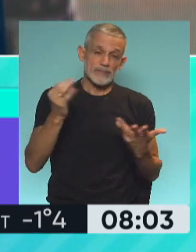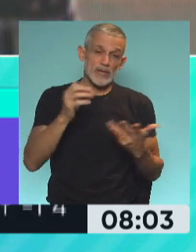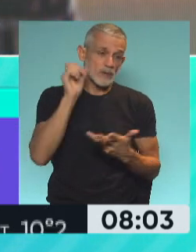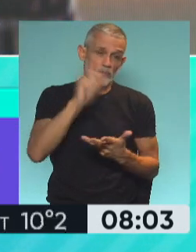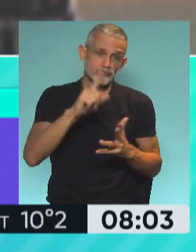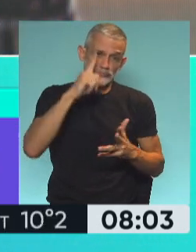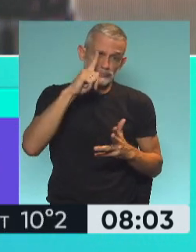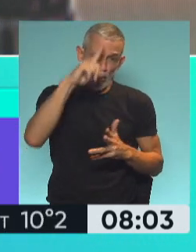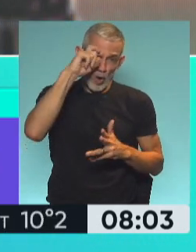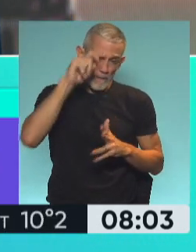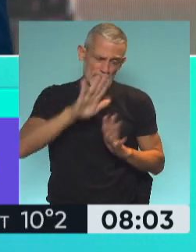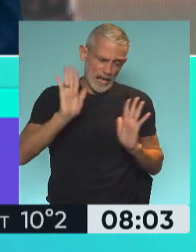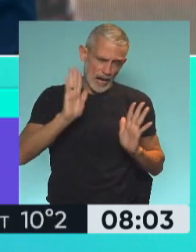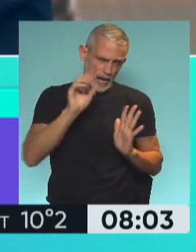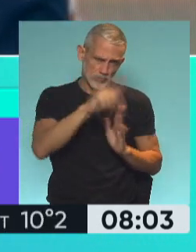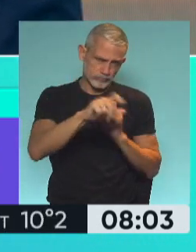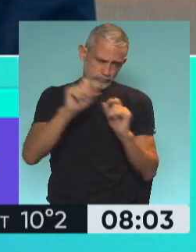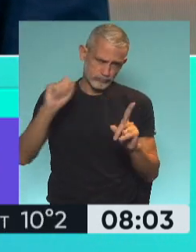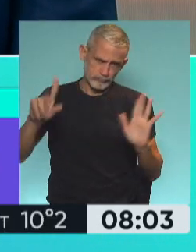cada institución, pero